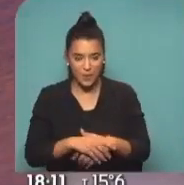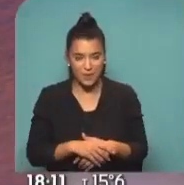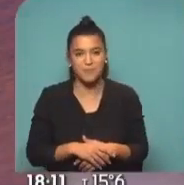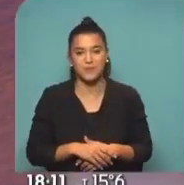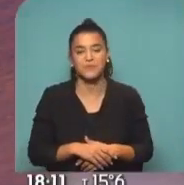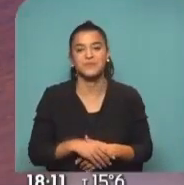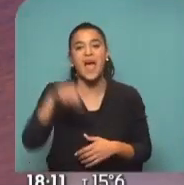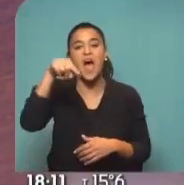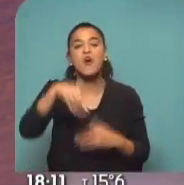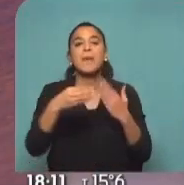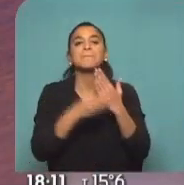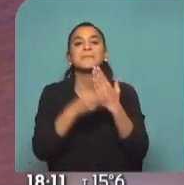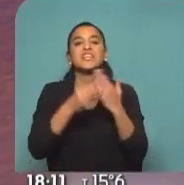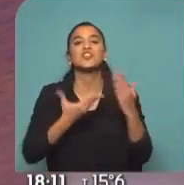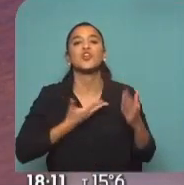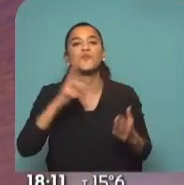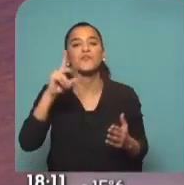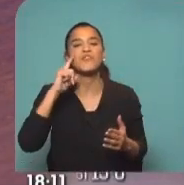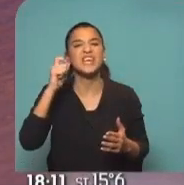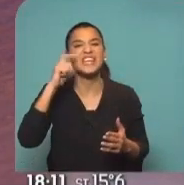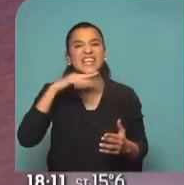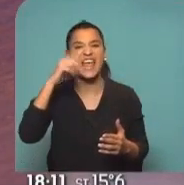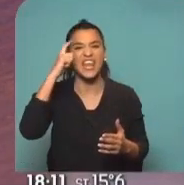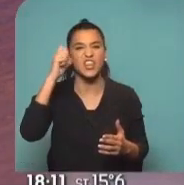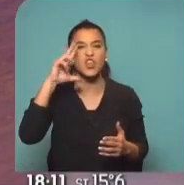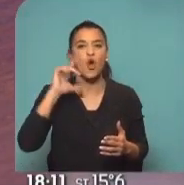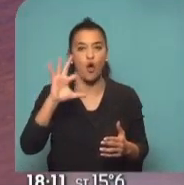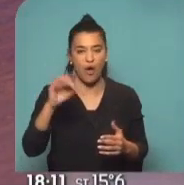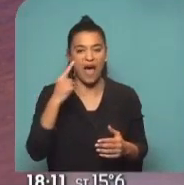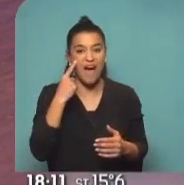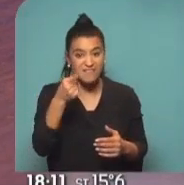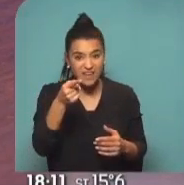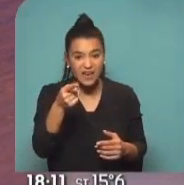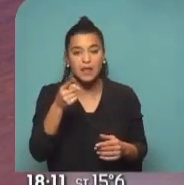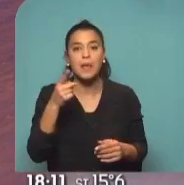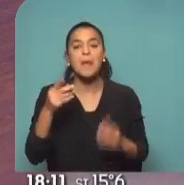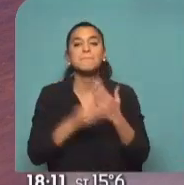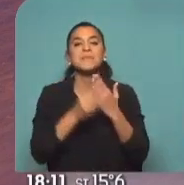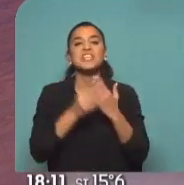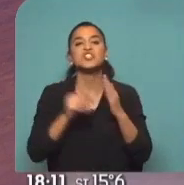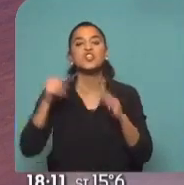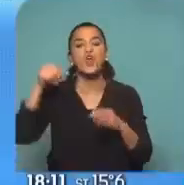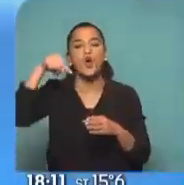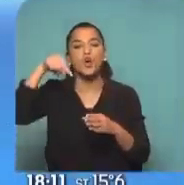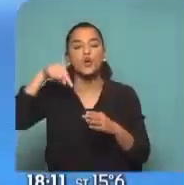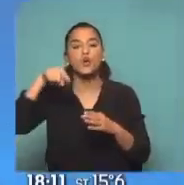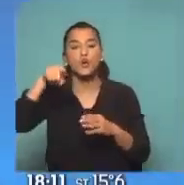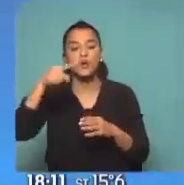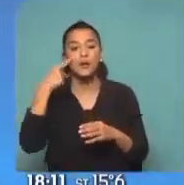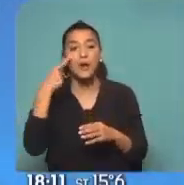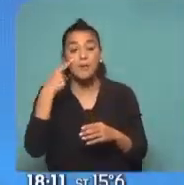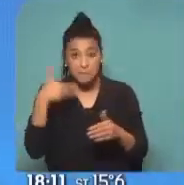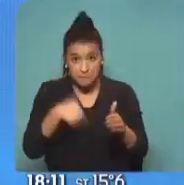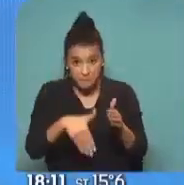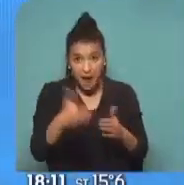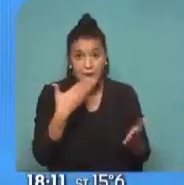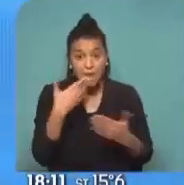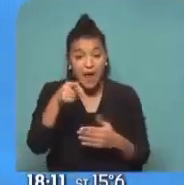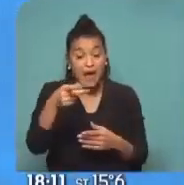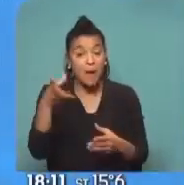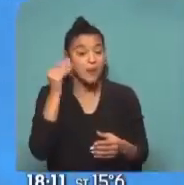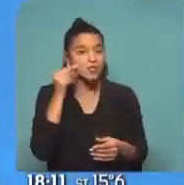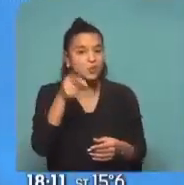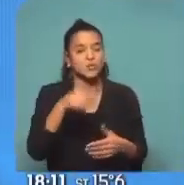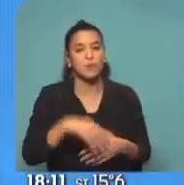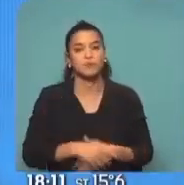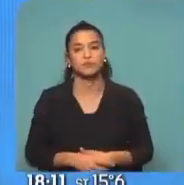Frigerio. Perfecto, ahí está el ministro Rogelio Frigerio, el ministro del Interior, habla en este momento a minutos del cierre de las PASO. Escuchamos al